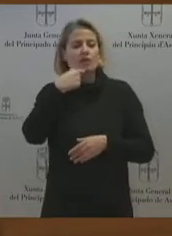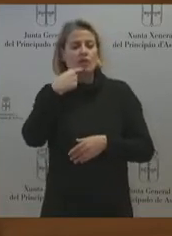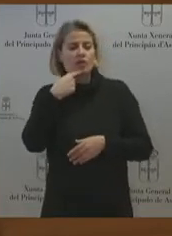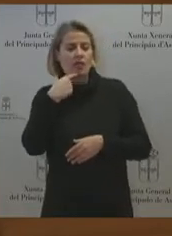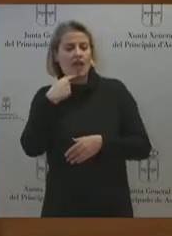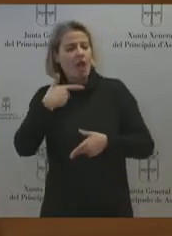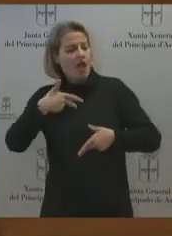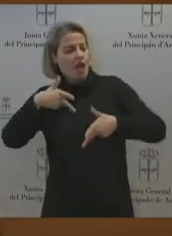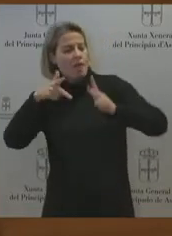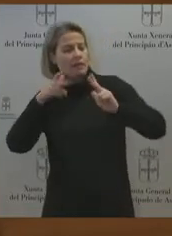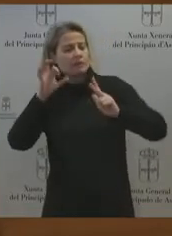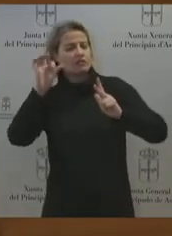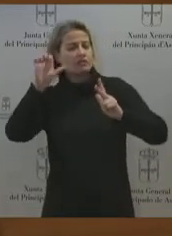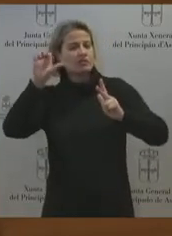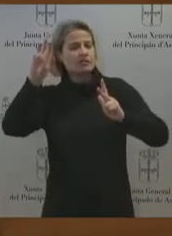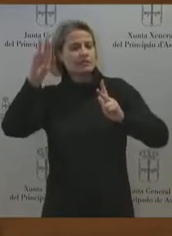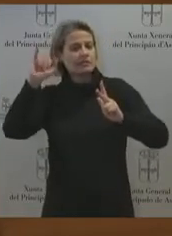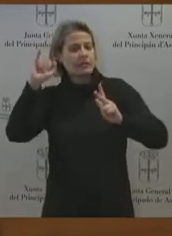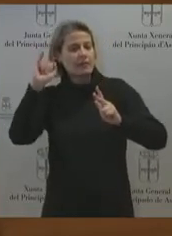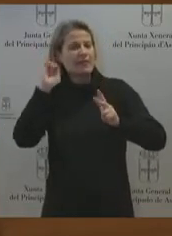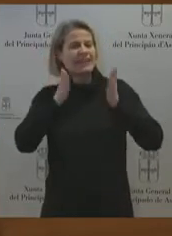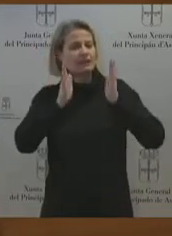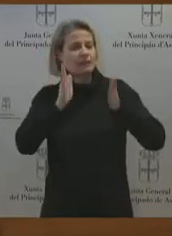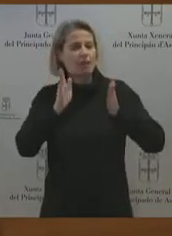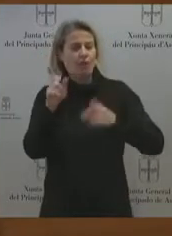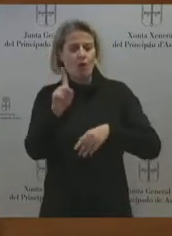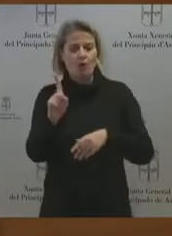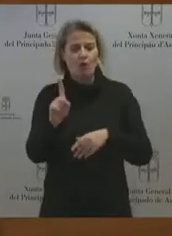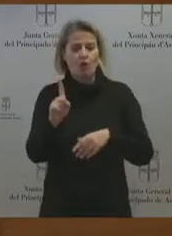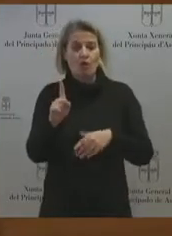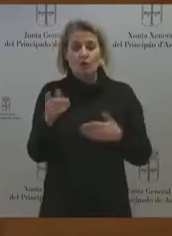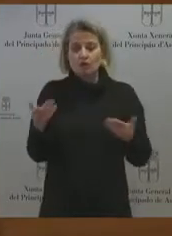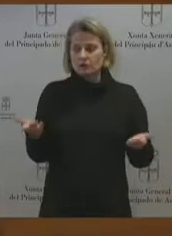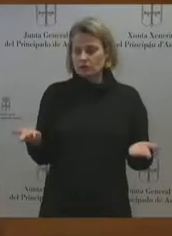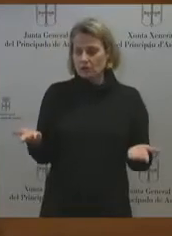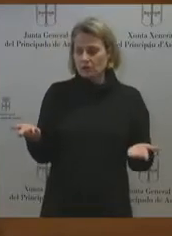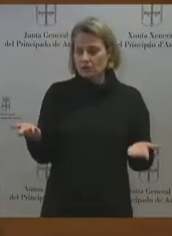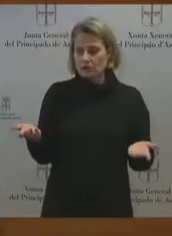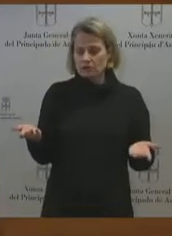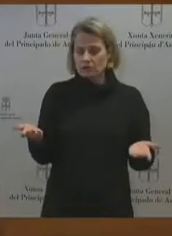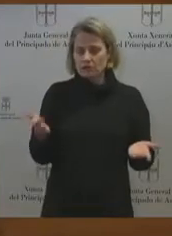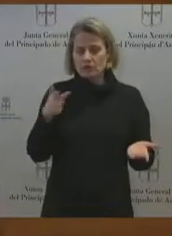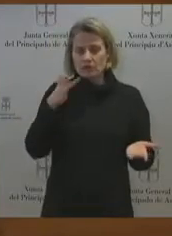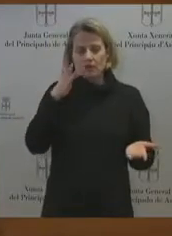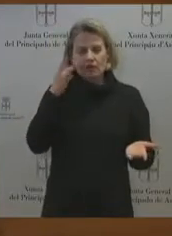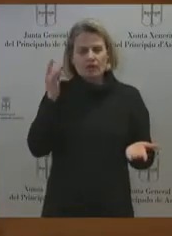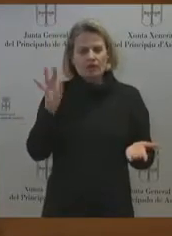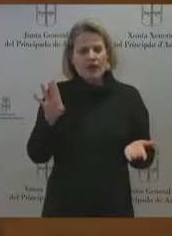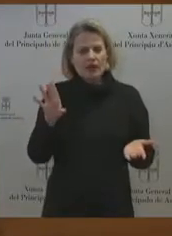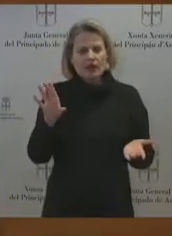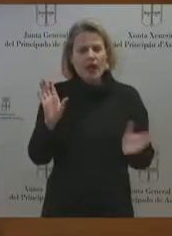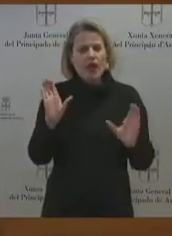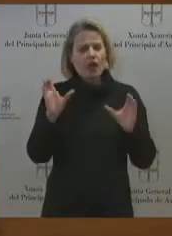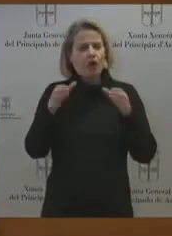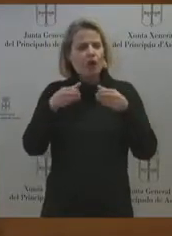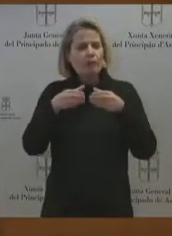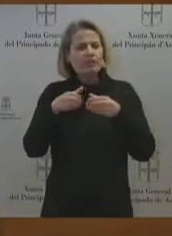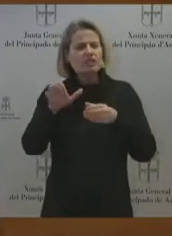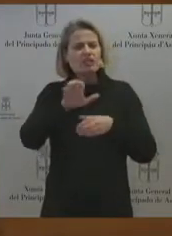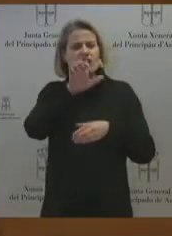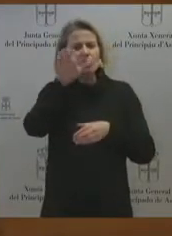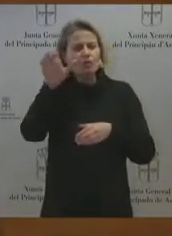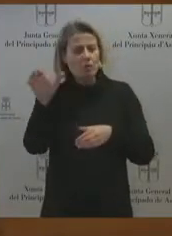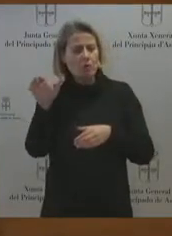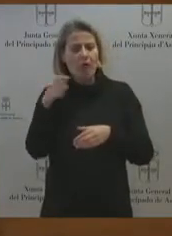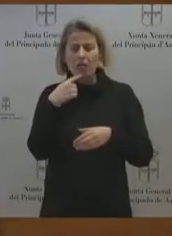en Francia la Comisión Europea dijera, sí, entren ustedes públicamente a intervenir